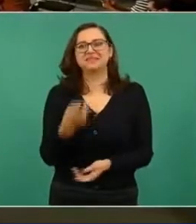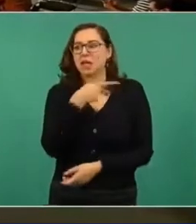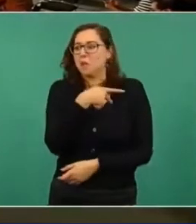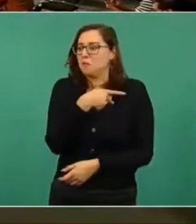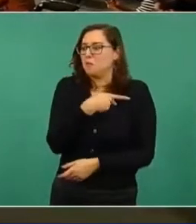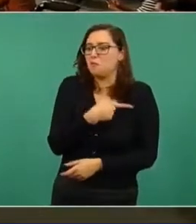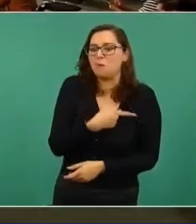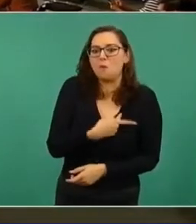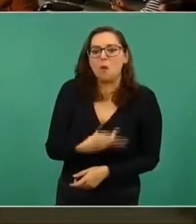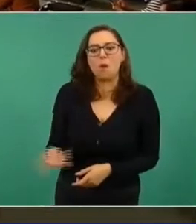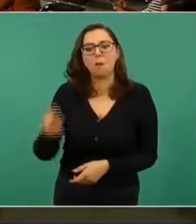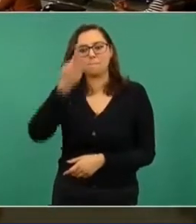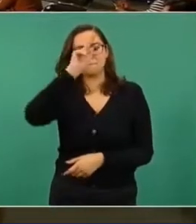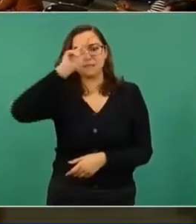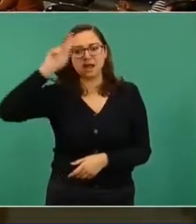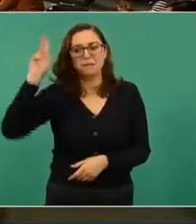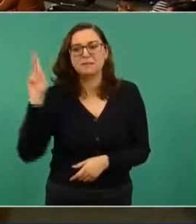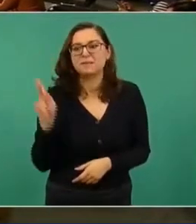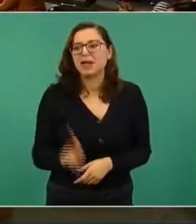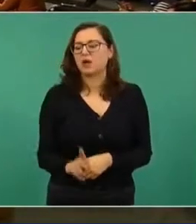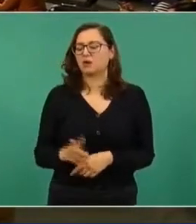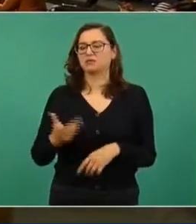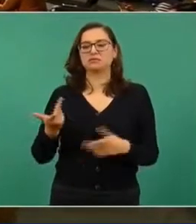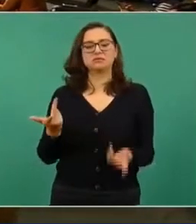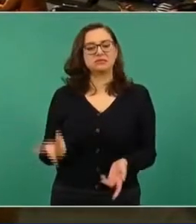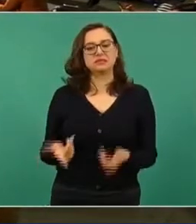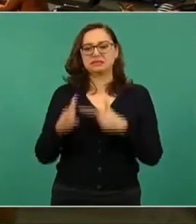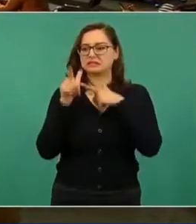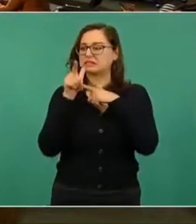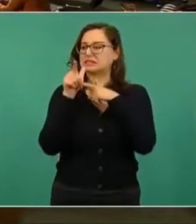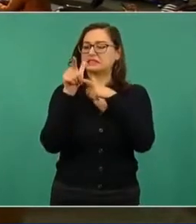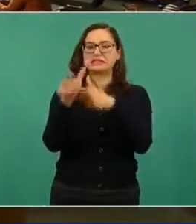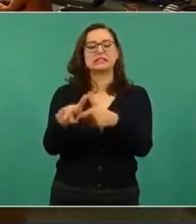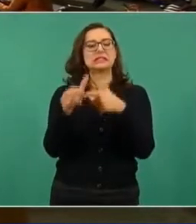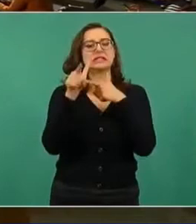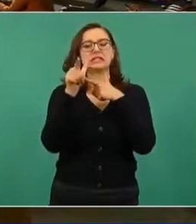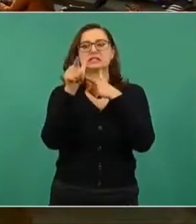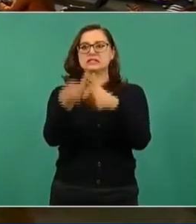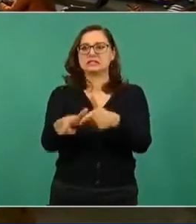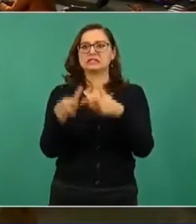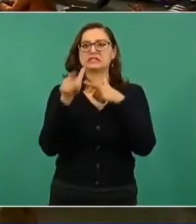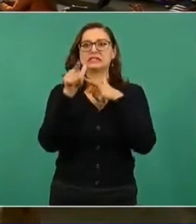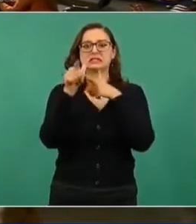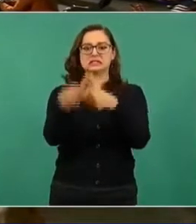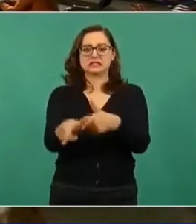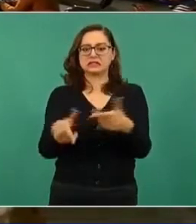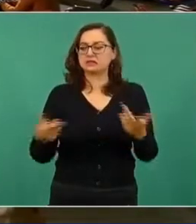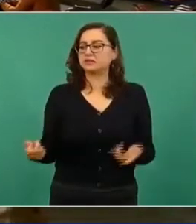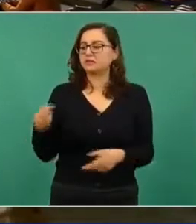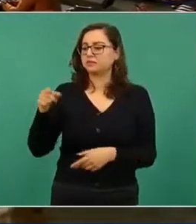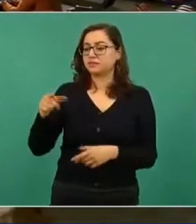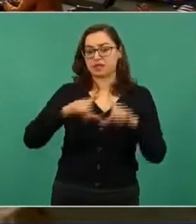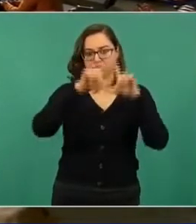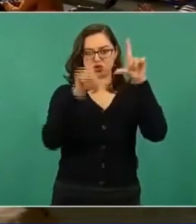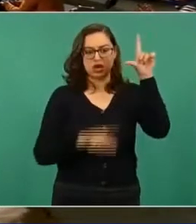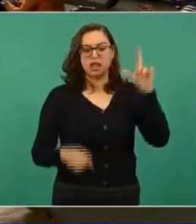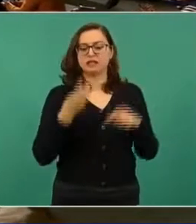disminuyó apenas 0.7%, 3 veces menos que el promedio nacional de